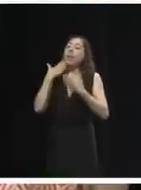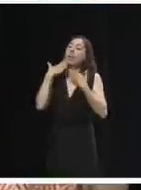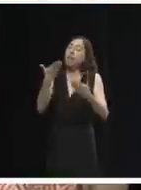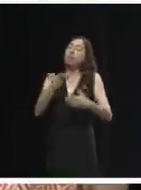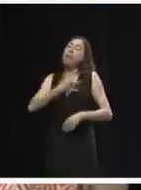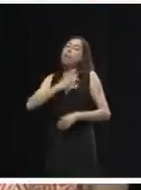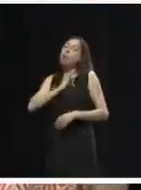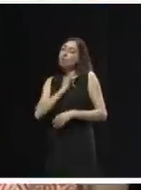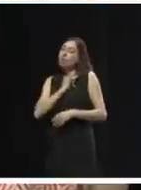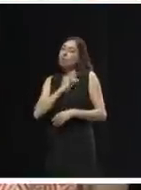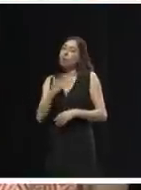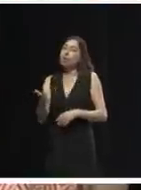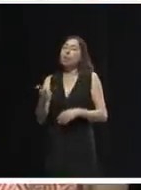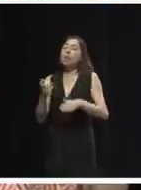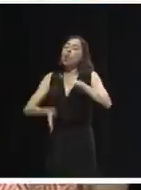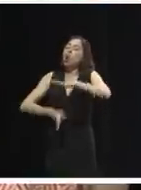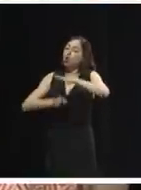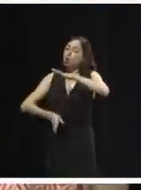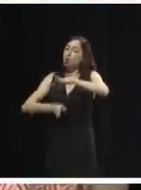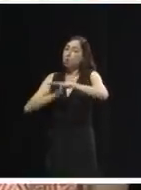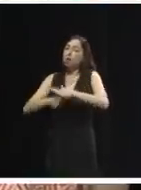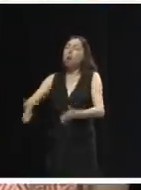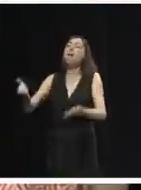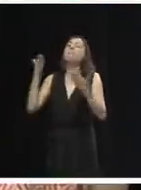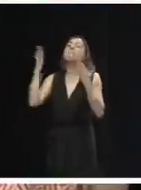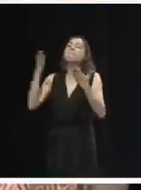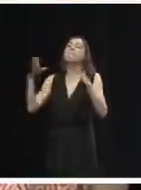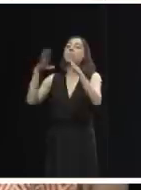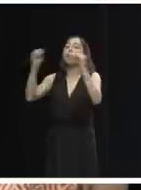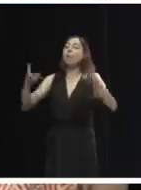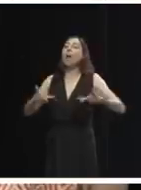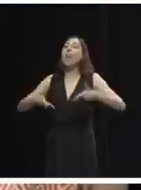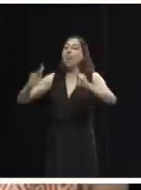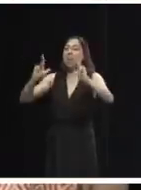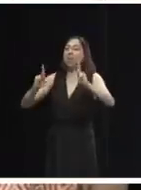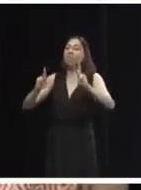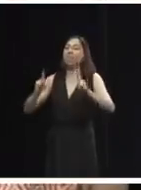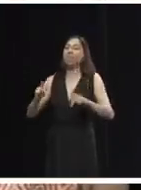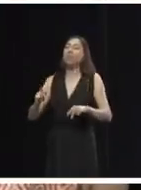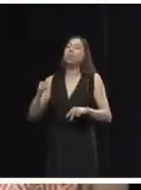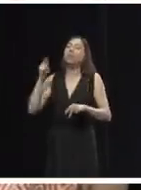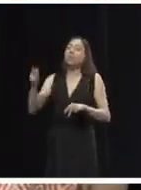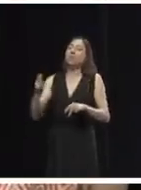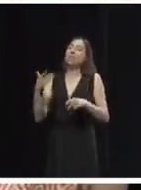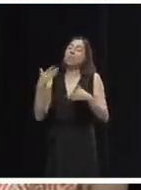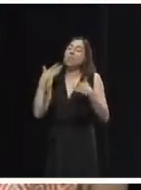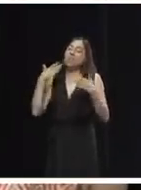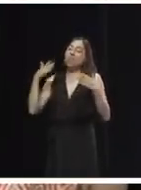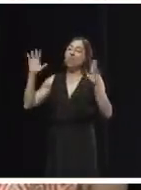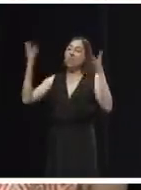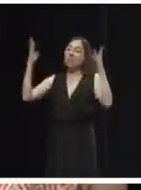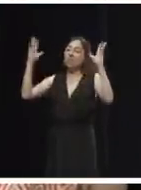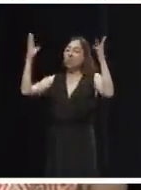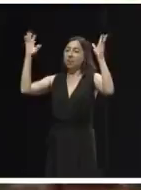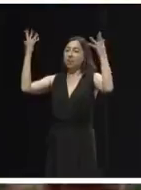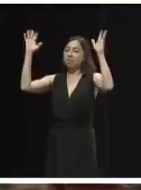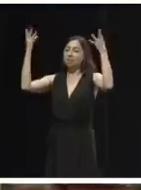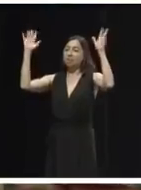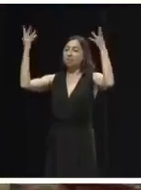corazón y vamos adelante. ¡Viva Andalucía Libre! ¡Patria y vida! ¡Patria y